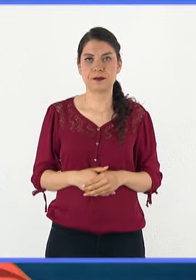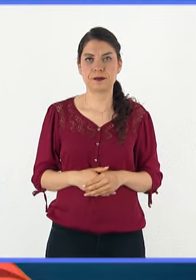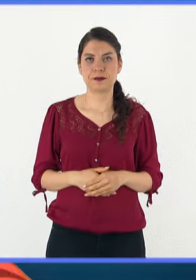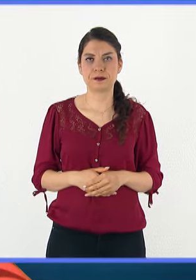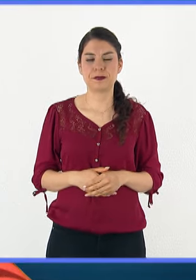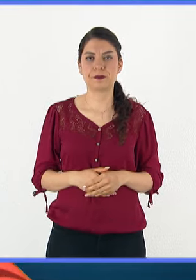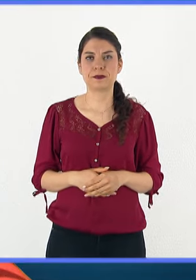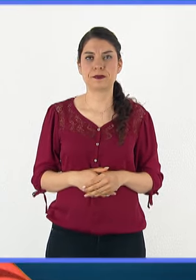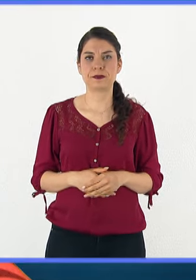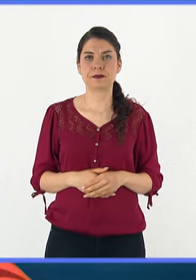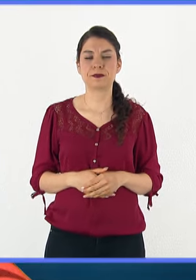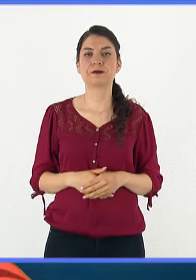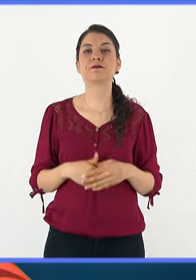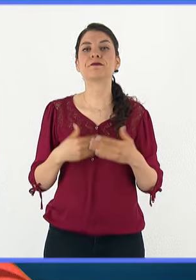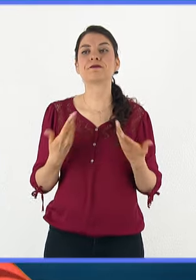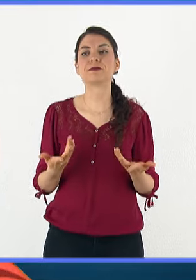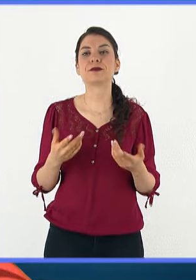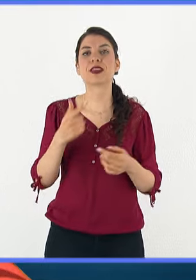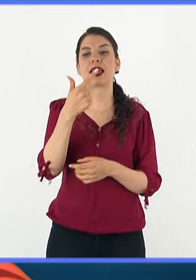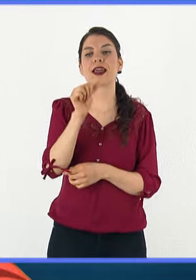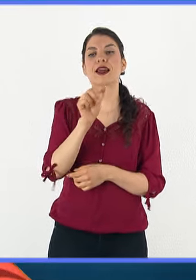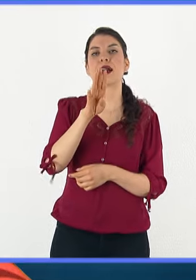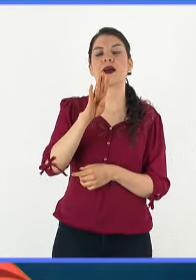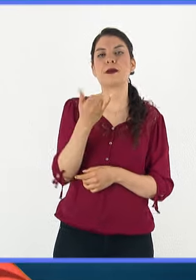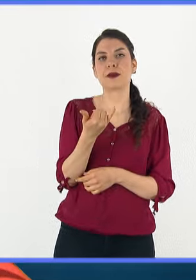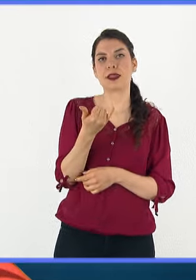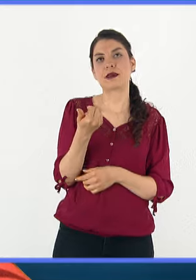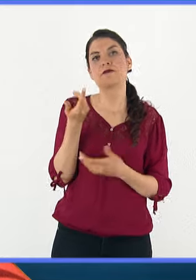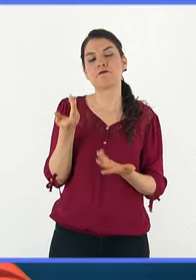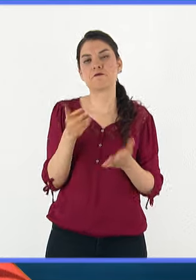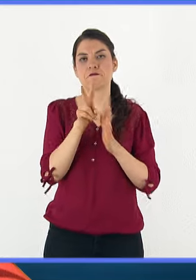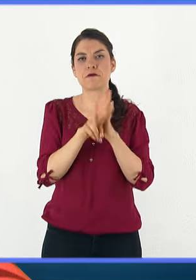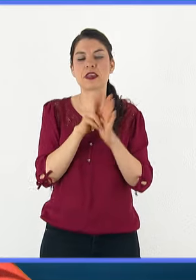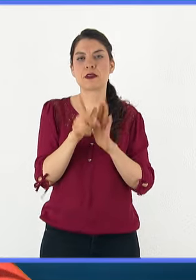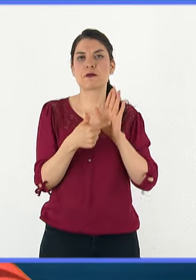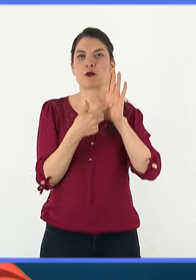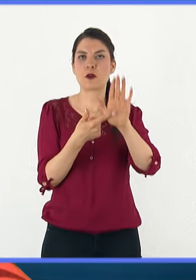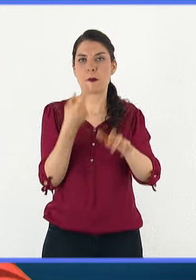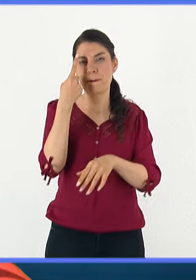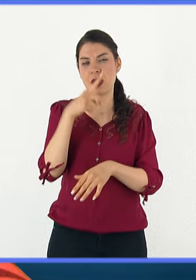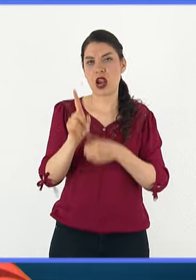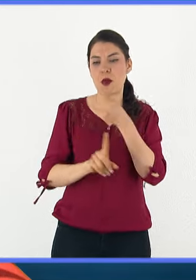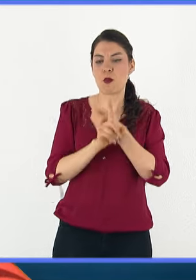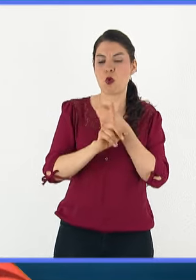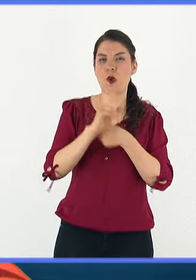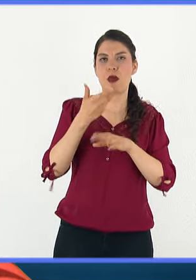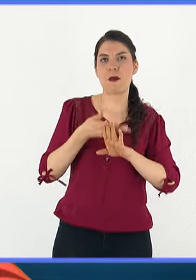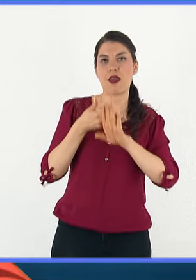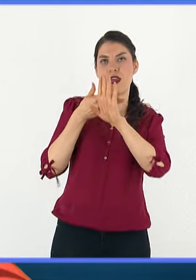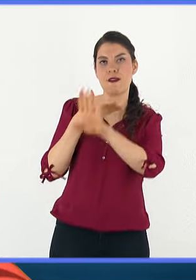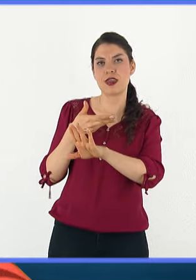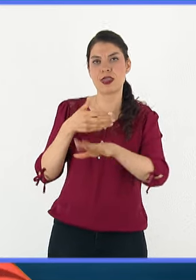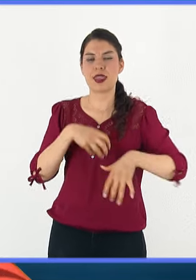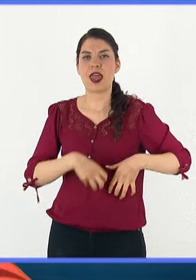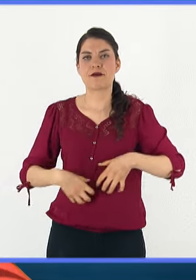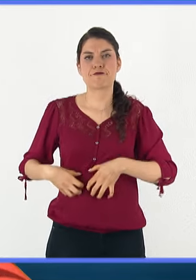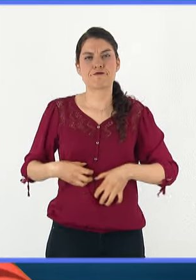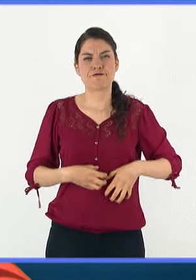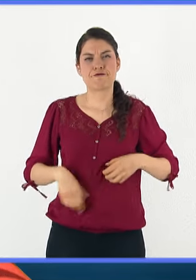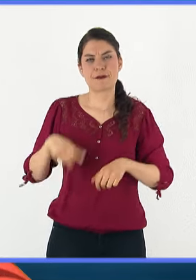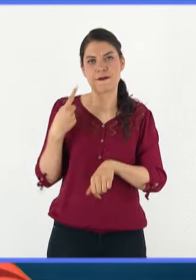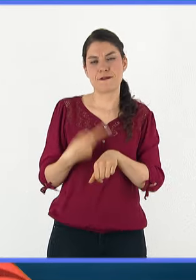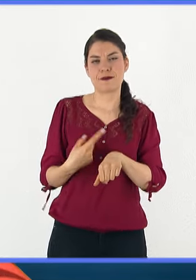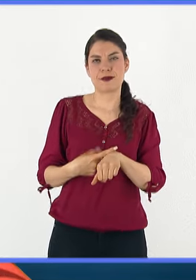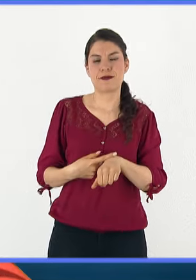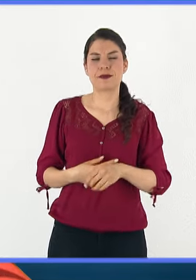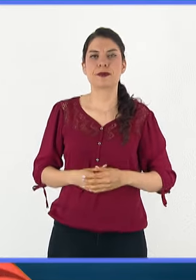unama enseguida Gabi Morales Nos da un consejo muy sencillo para evitar problemas que pueden afectar nuestra armonía digestiva